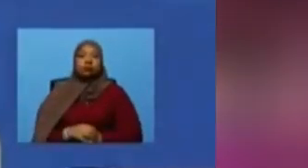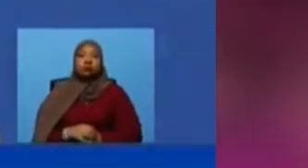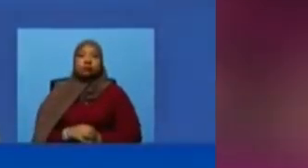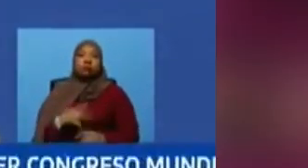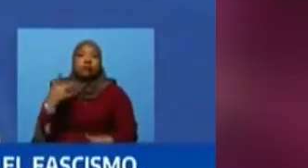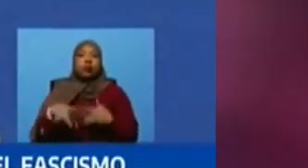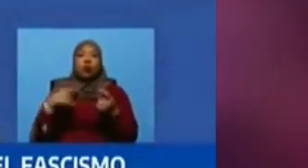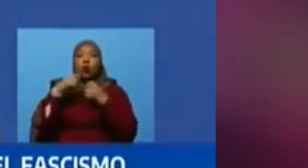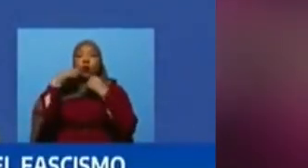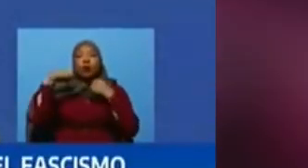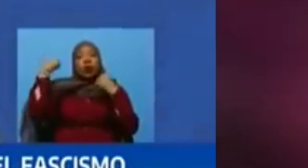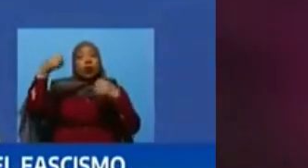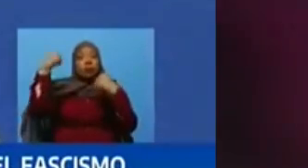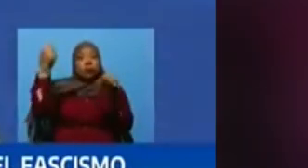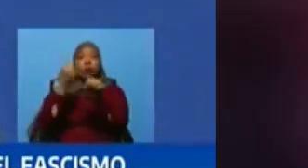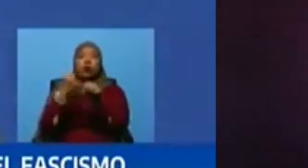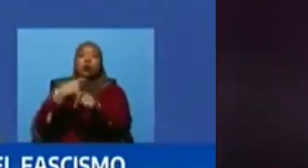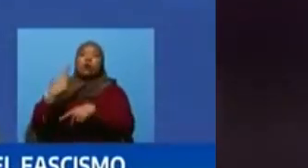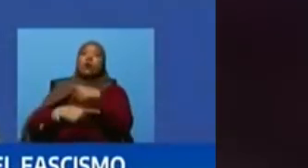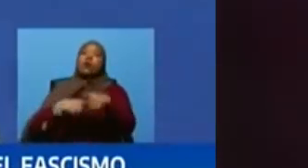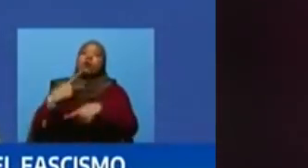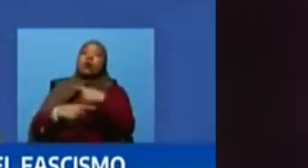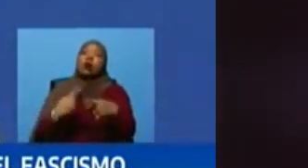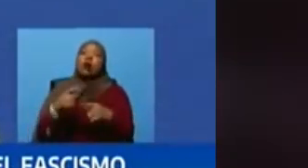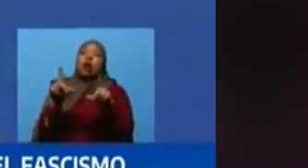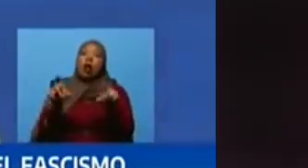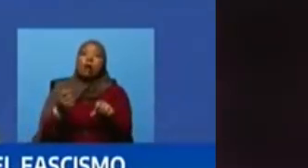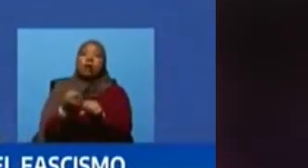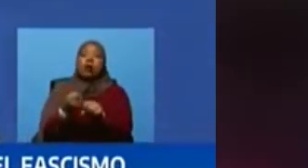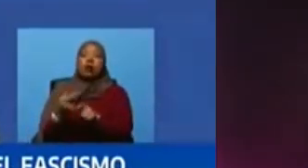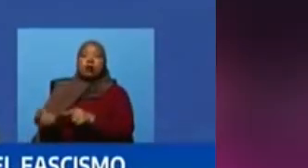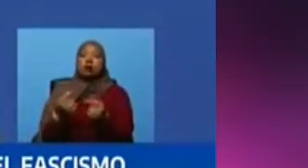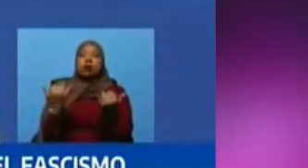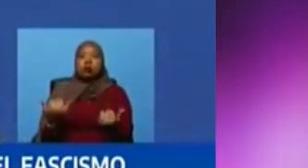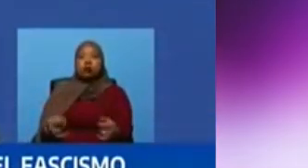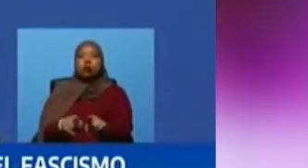Hicimos una campaña programática, propositiva, de contenido.